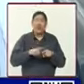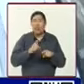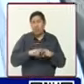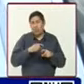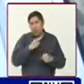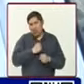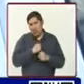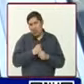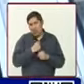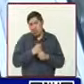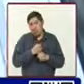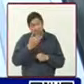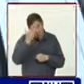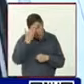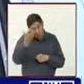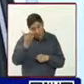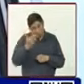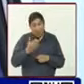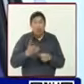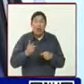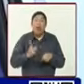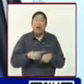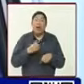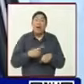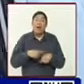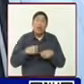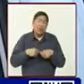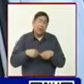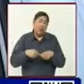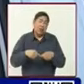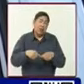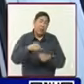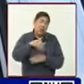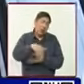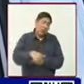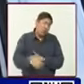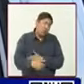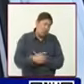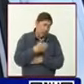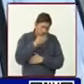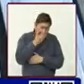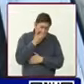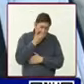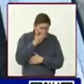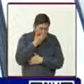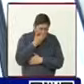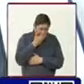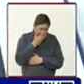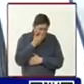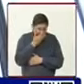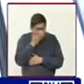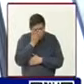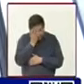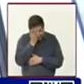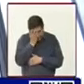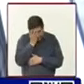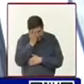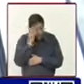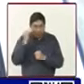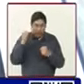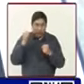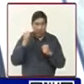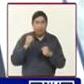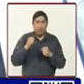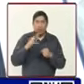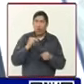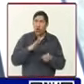eso a veces el trabajo, como trabajamos hasta tardecito a veces. Entonces, dormimos menos, salimos temprano también. ¿Es suficiente? No,